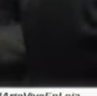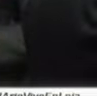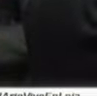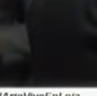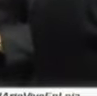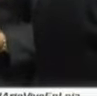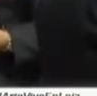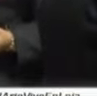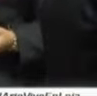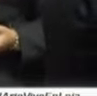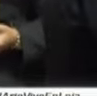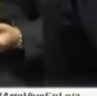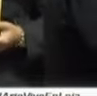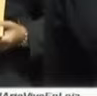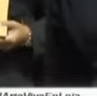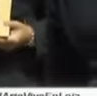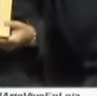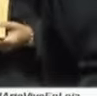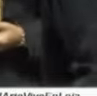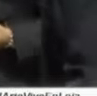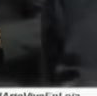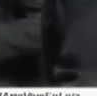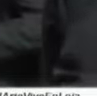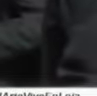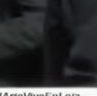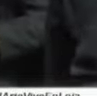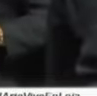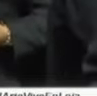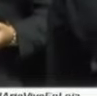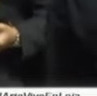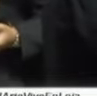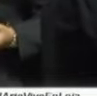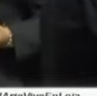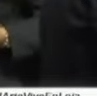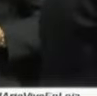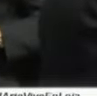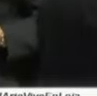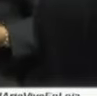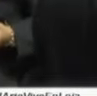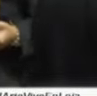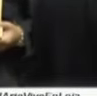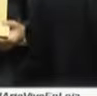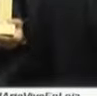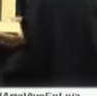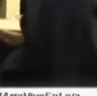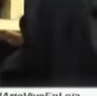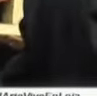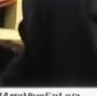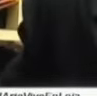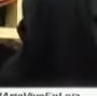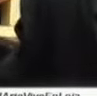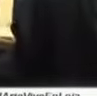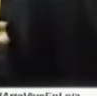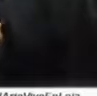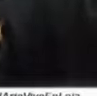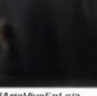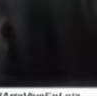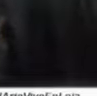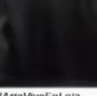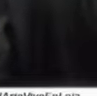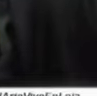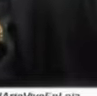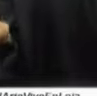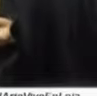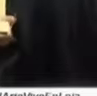un sueño para nosotros. Tenemos una orquesta sinfónica que es la más joven del país, integrada por jóvenes lojanos,